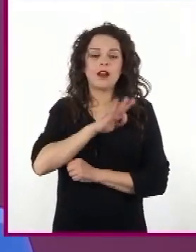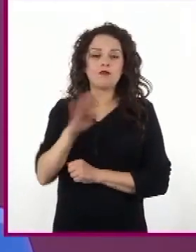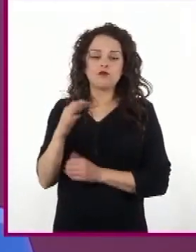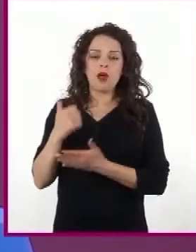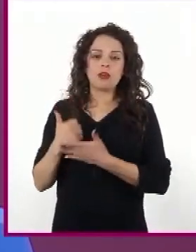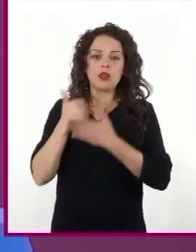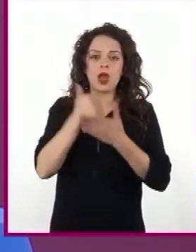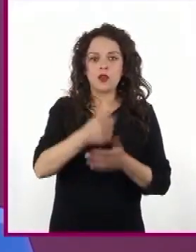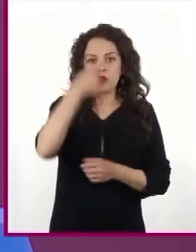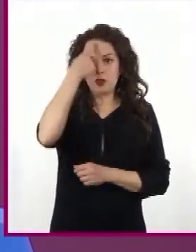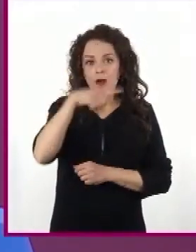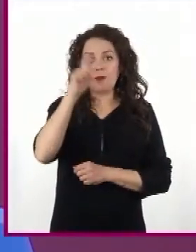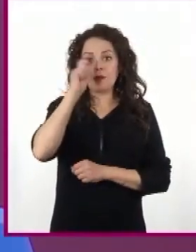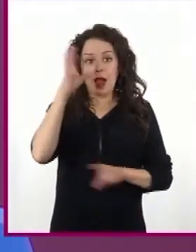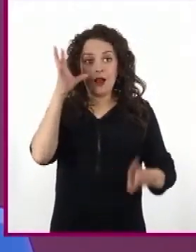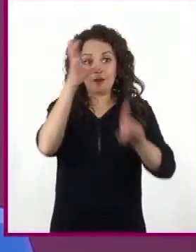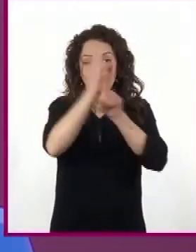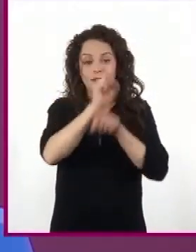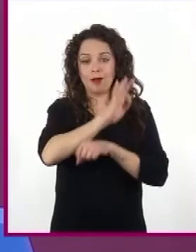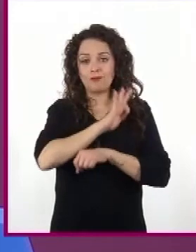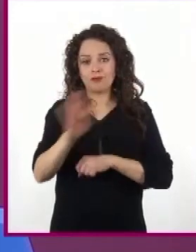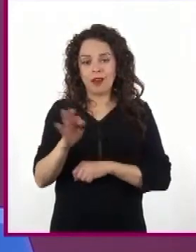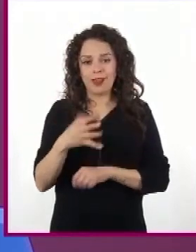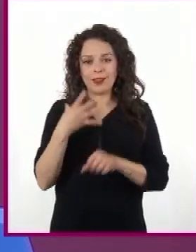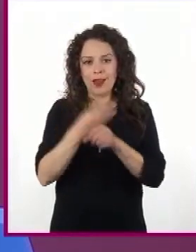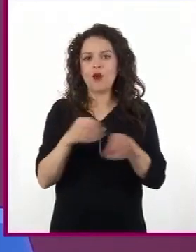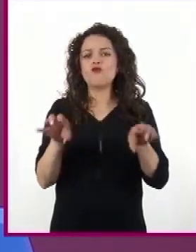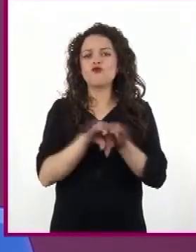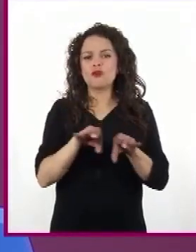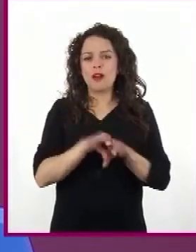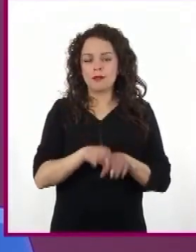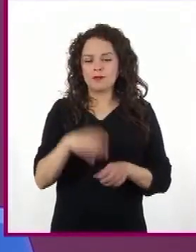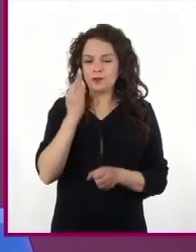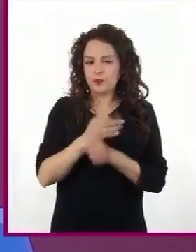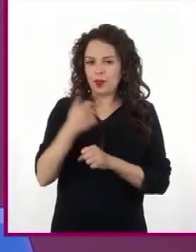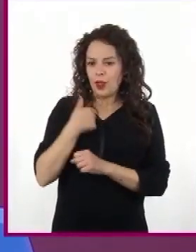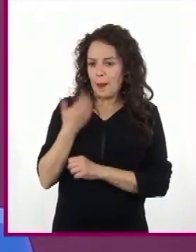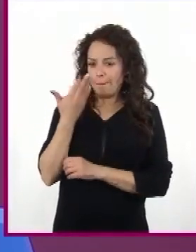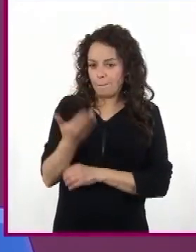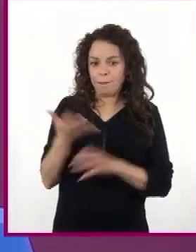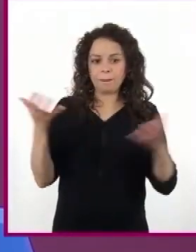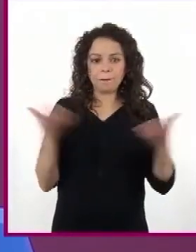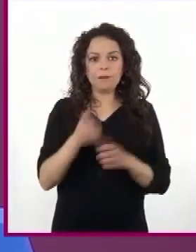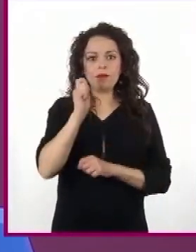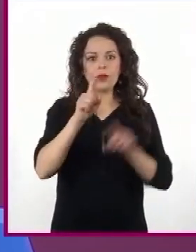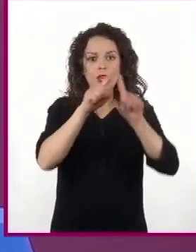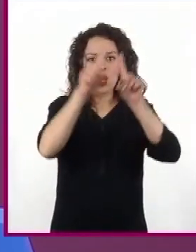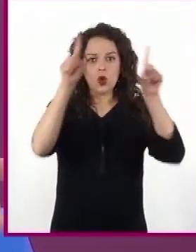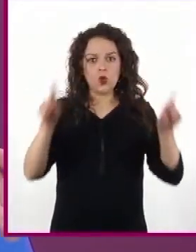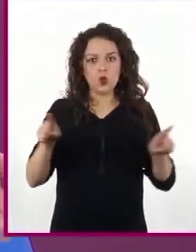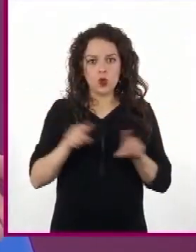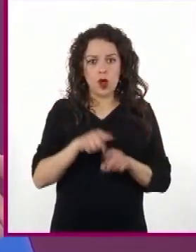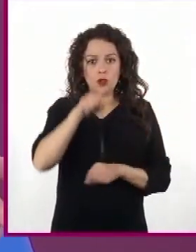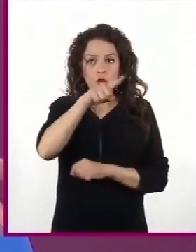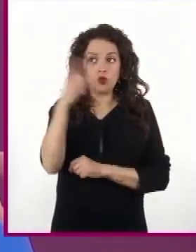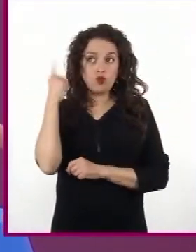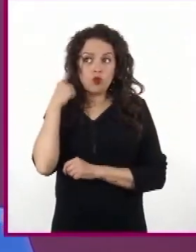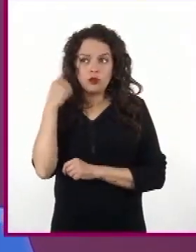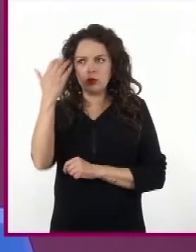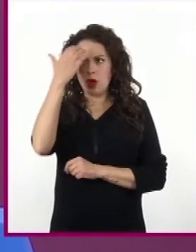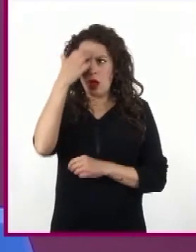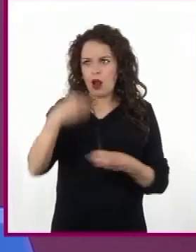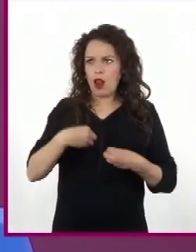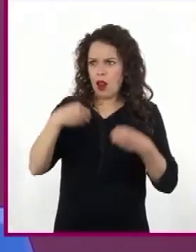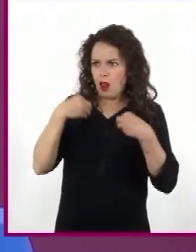resolver el siguiente reto. Vamos a pedirles que realicen el siguiente cuadro, conforme escuchen y conozcan la vida